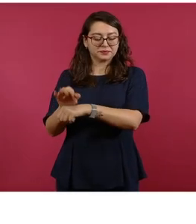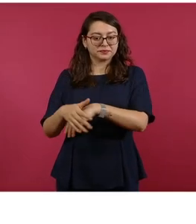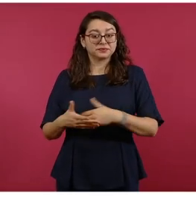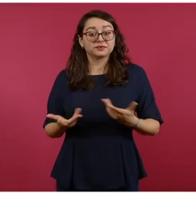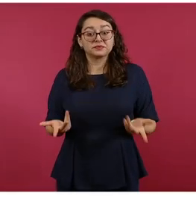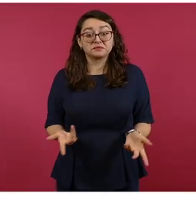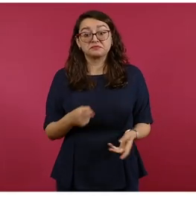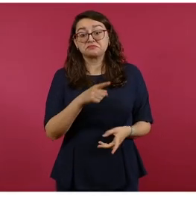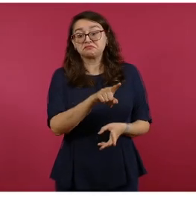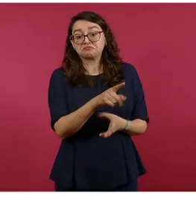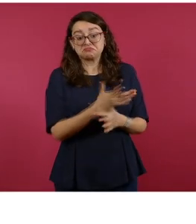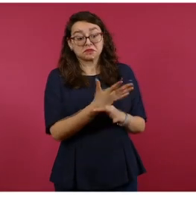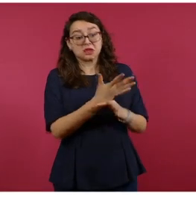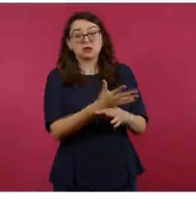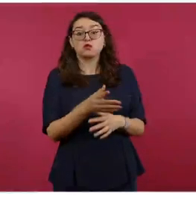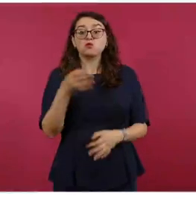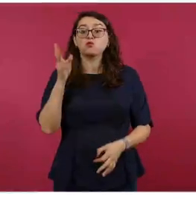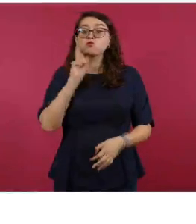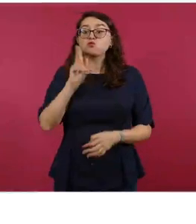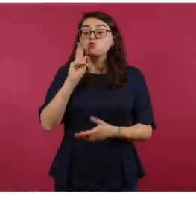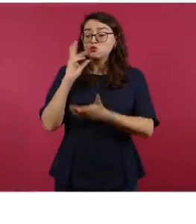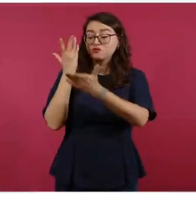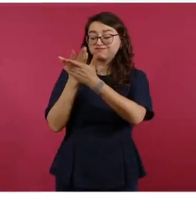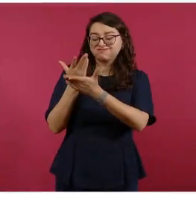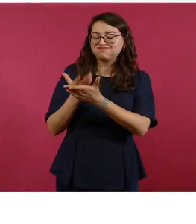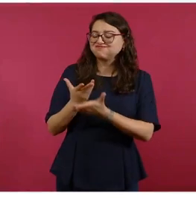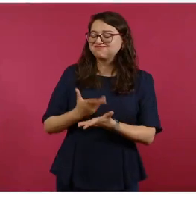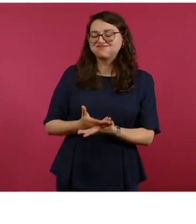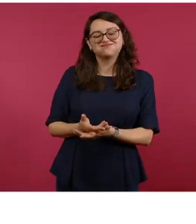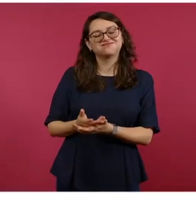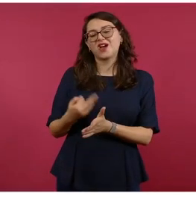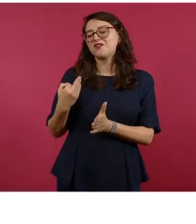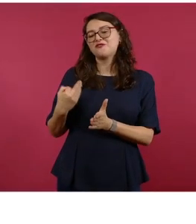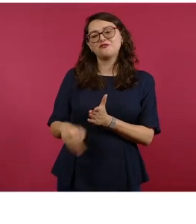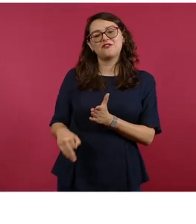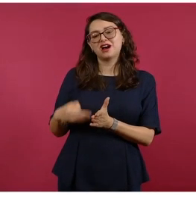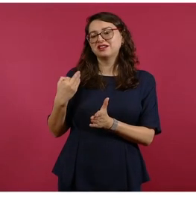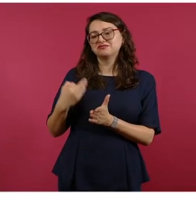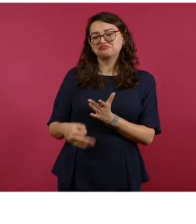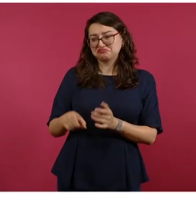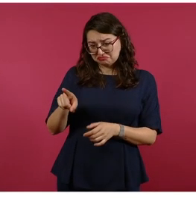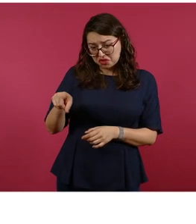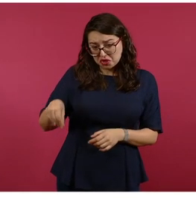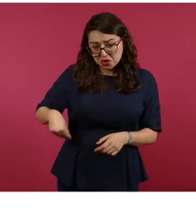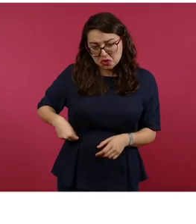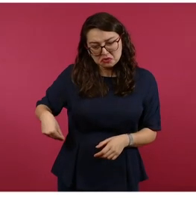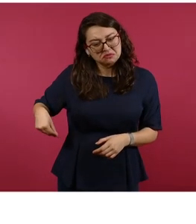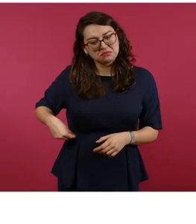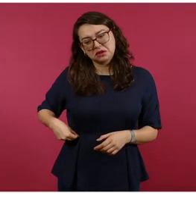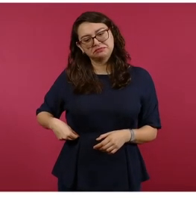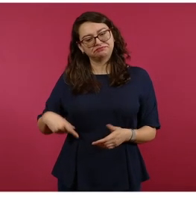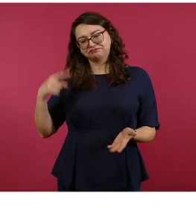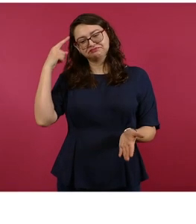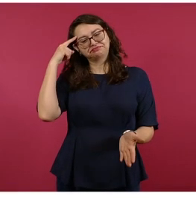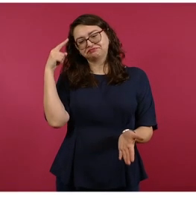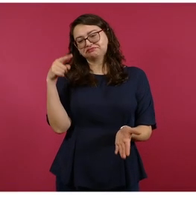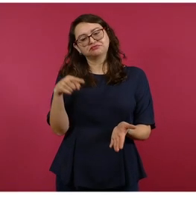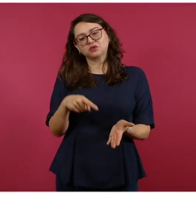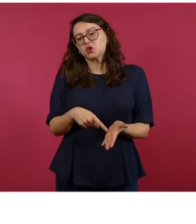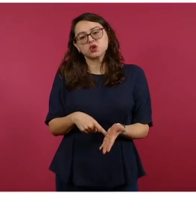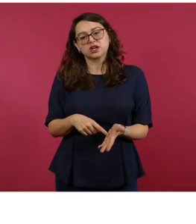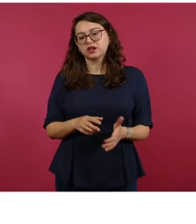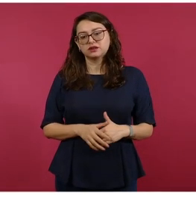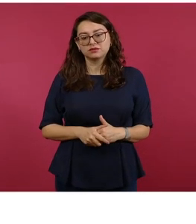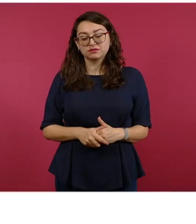ofrecidas y desahogadas en el juicio no fueron suficientes para acreditar la responsabilidad de Gustavo N. en la comisión del delito,